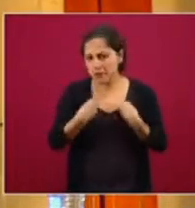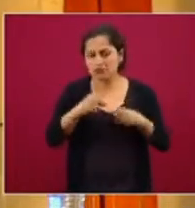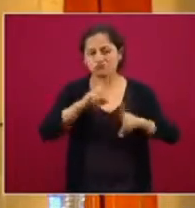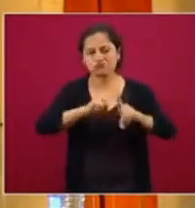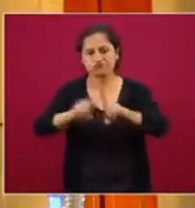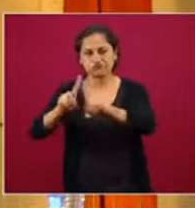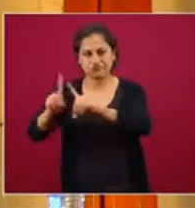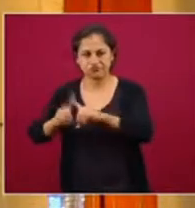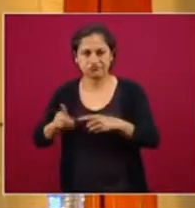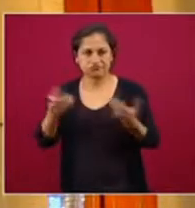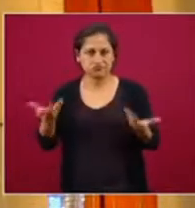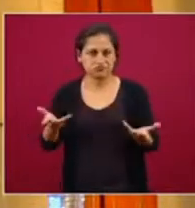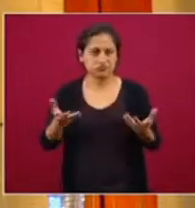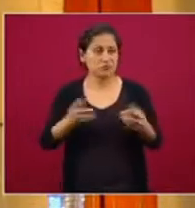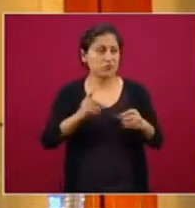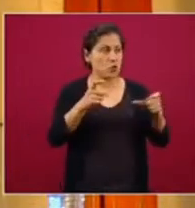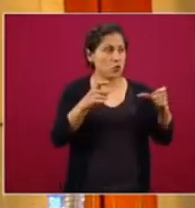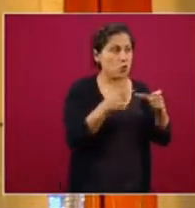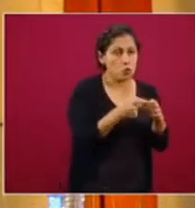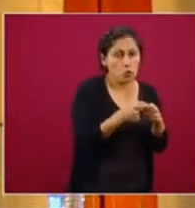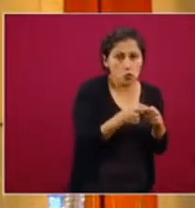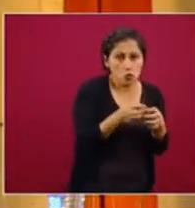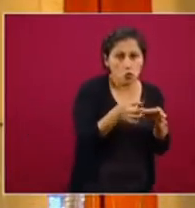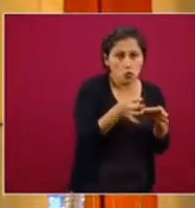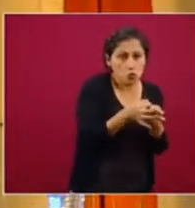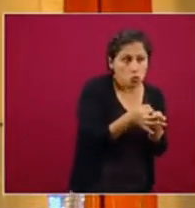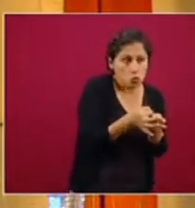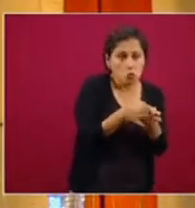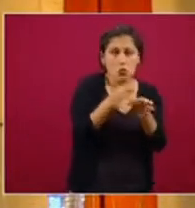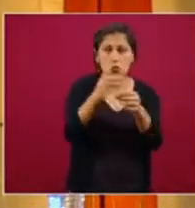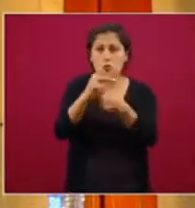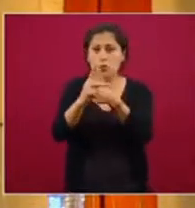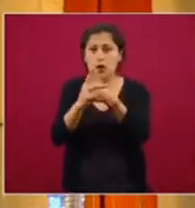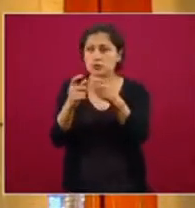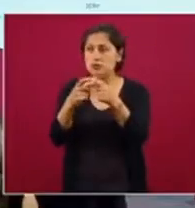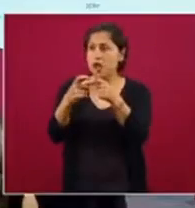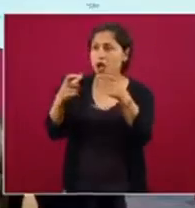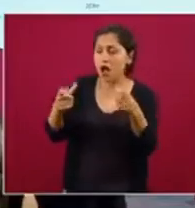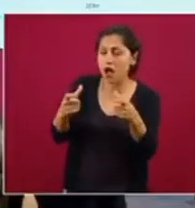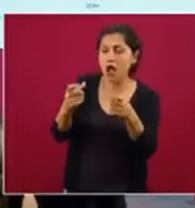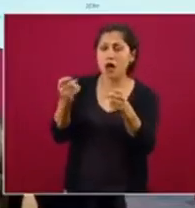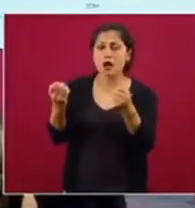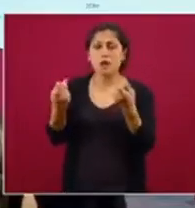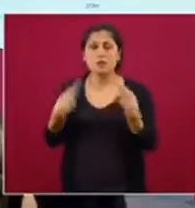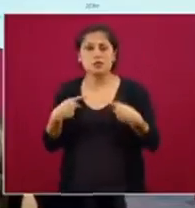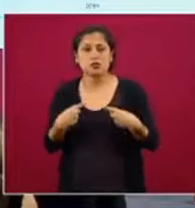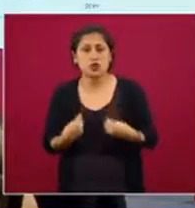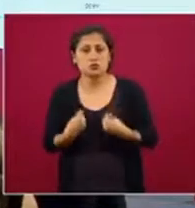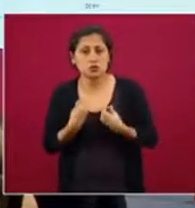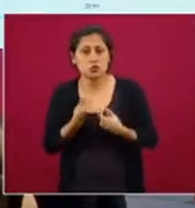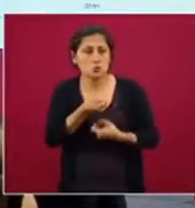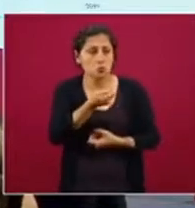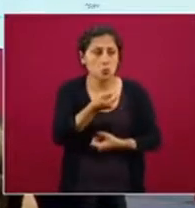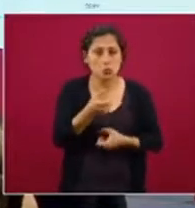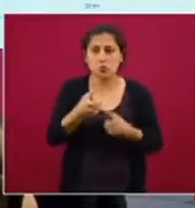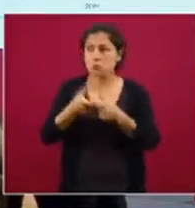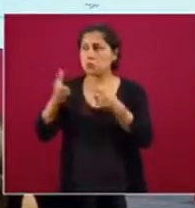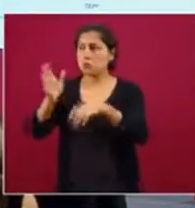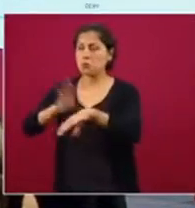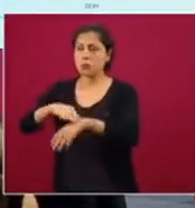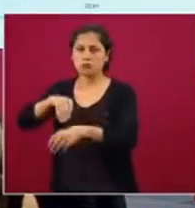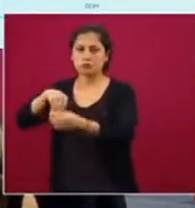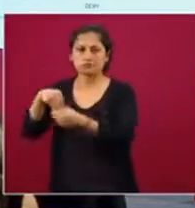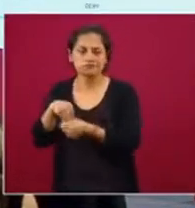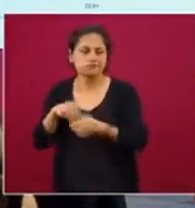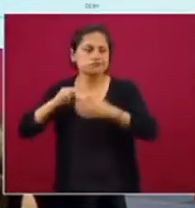una población de 120 millones de personas. Es imposible que eso ocurra. Pero para poderlas comparar válidamente, se